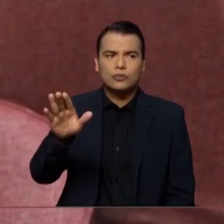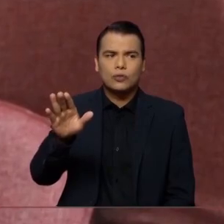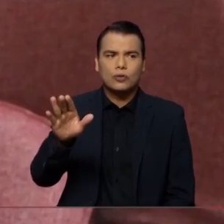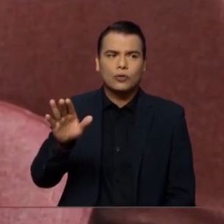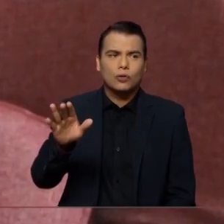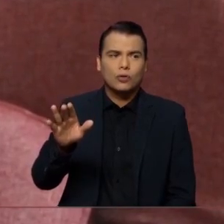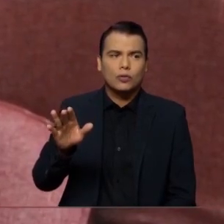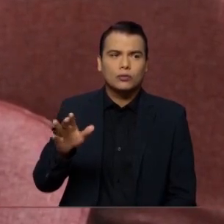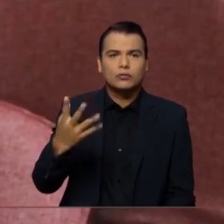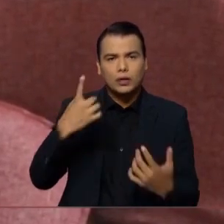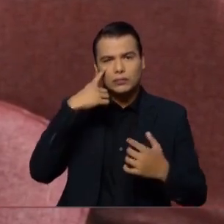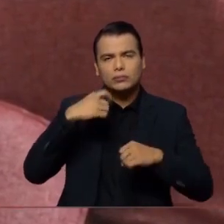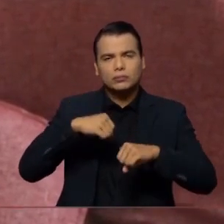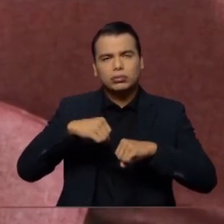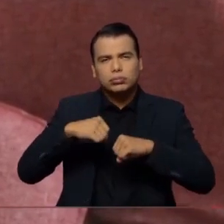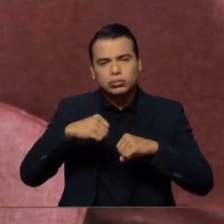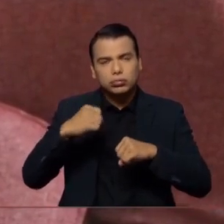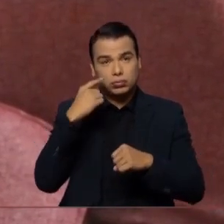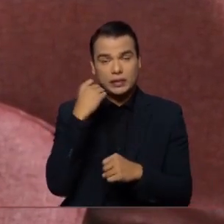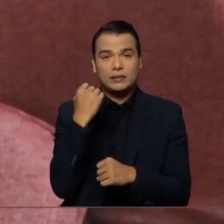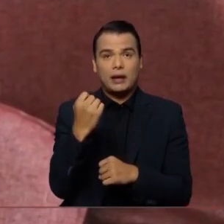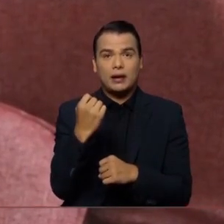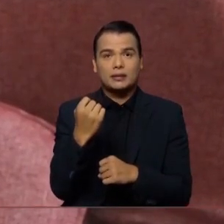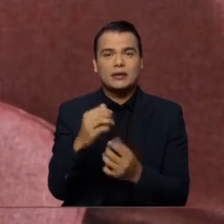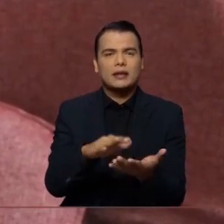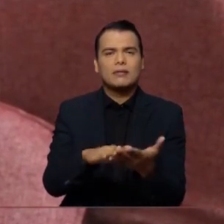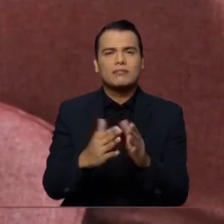hecho de su programa lograr la paz